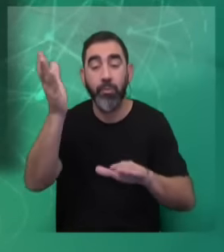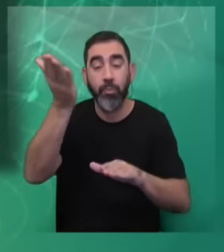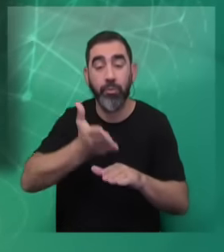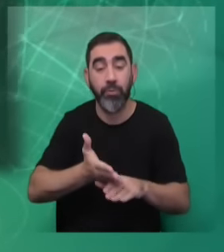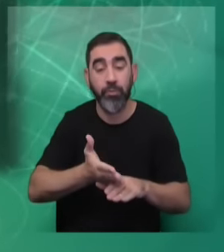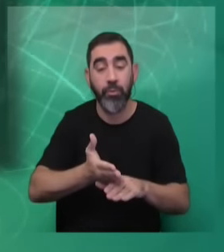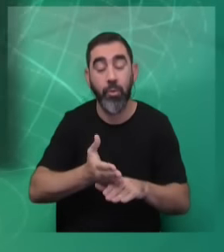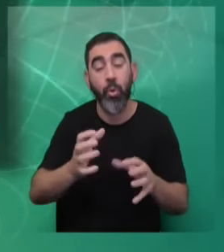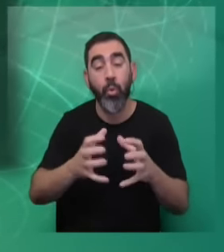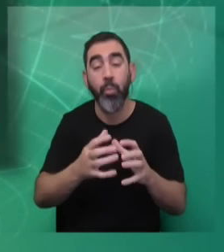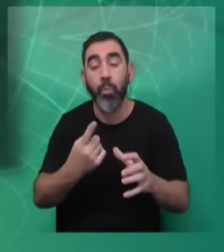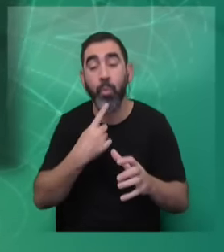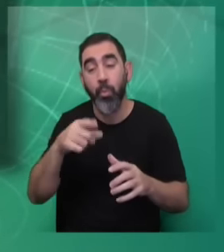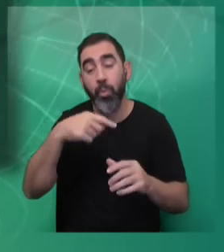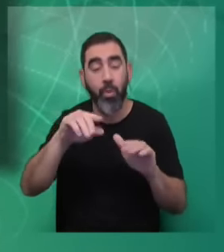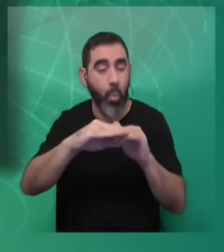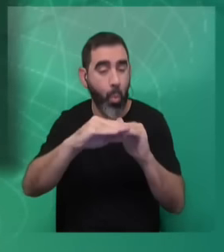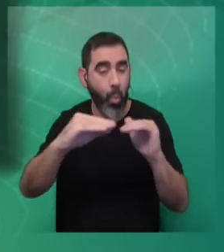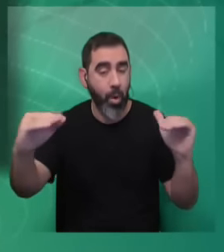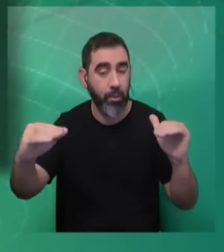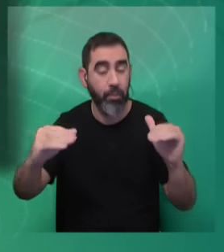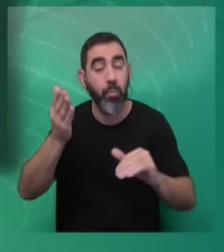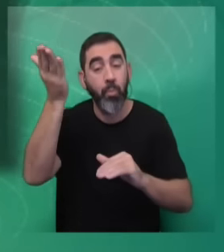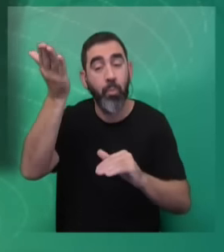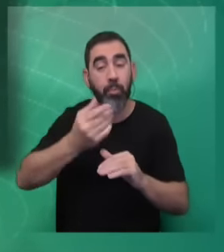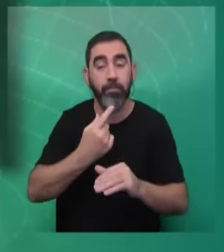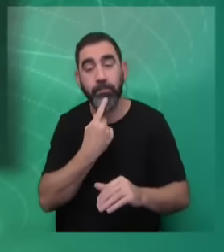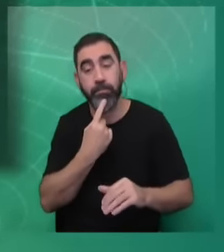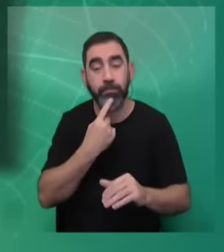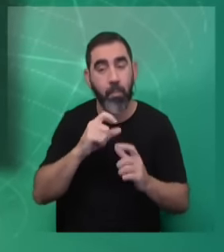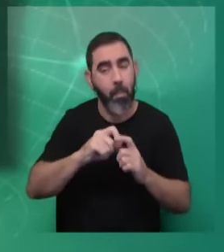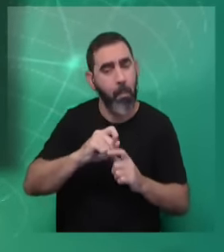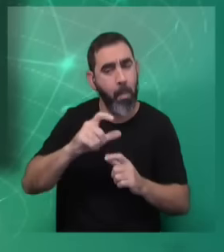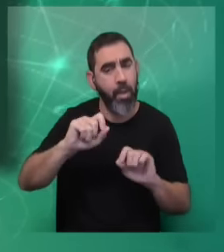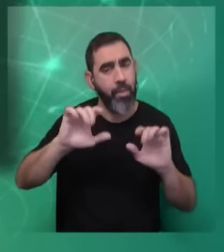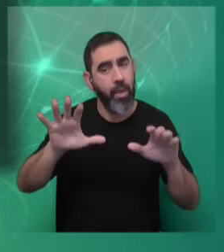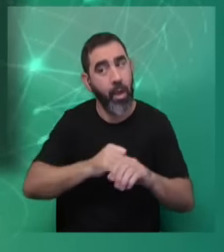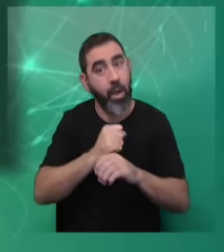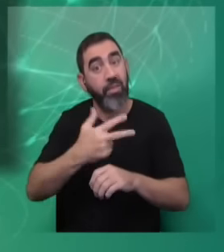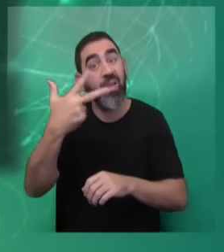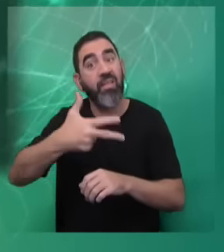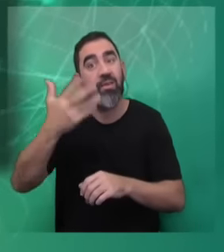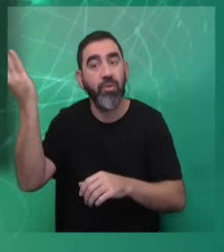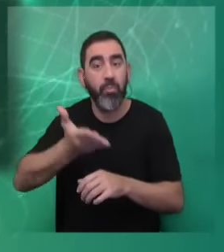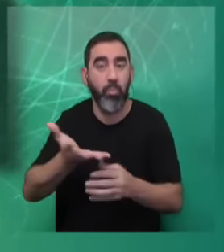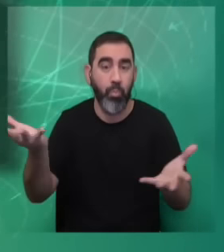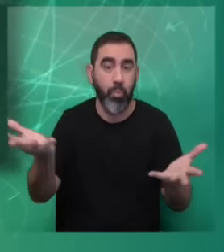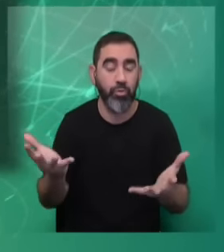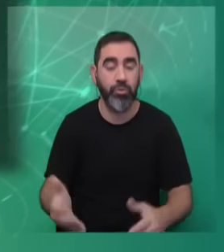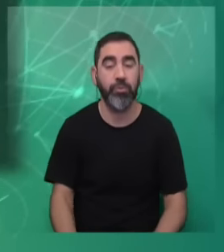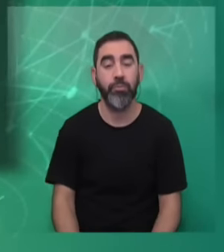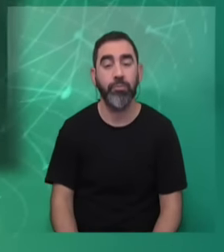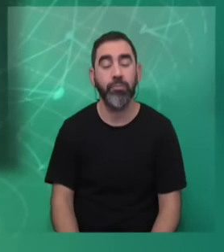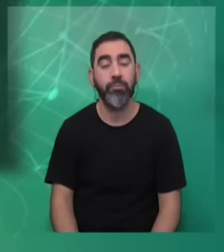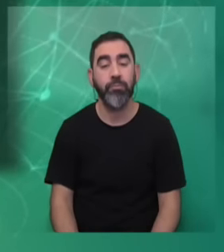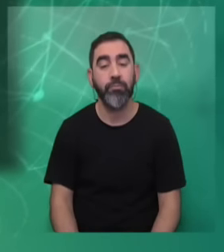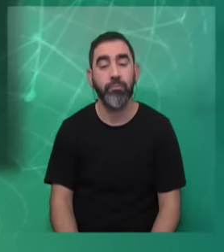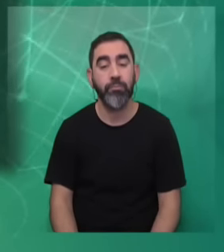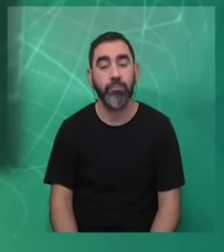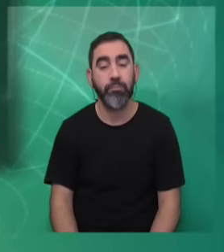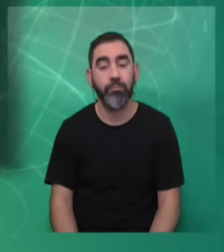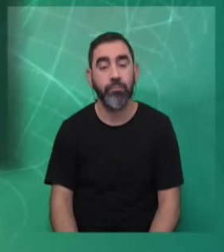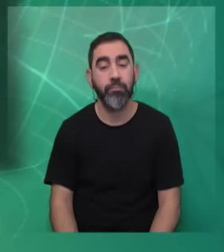resto de las fuerzas políticas se mantienen el porcentaje de indecisos aumenta de 10 a 13 por según esta encuestadora